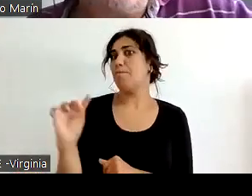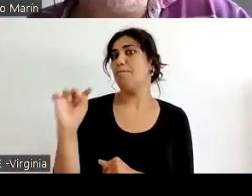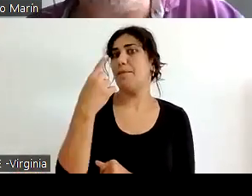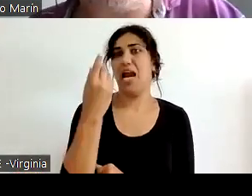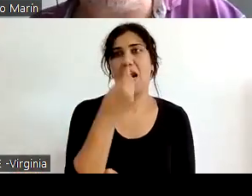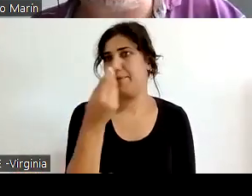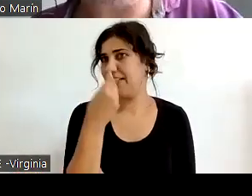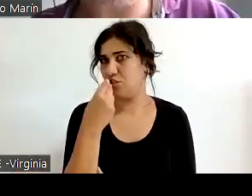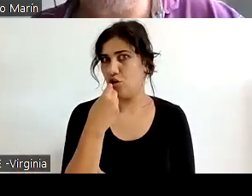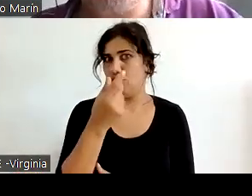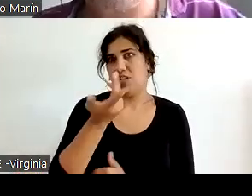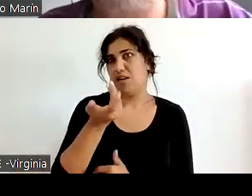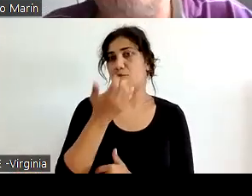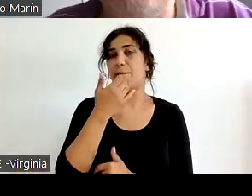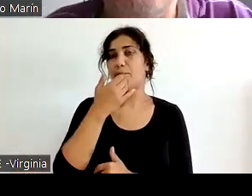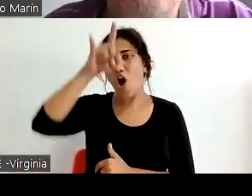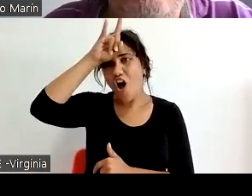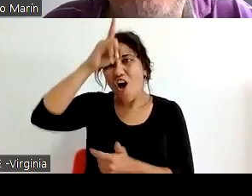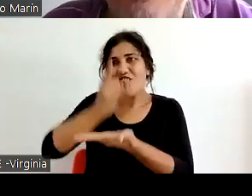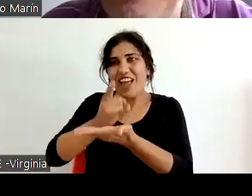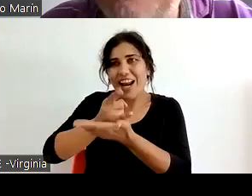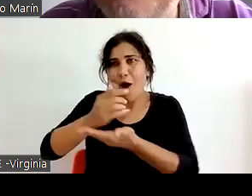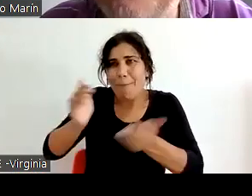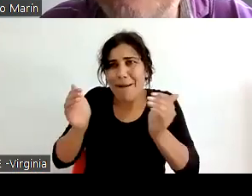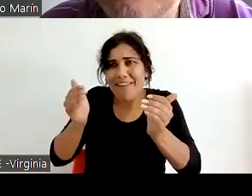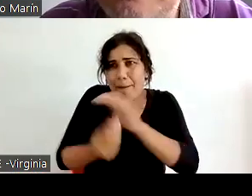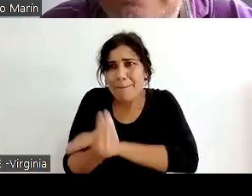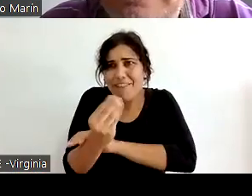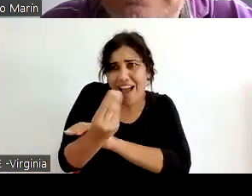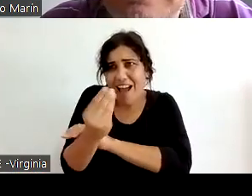tienen los terneritos cuando nacen.